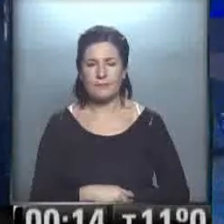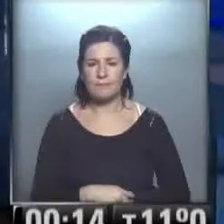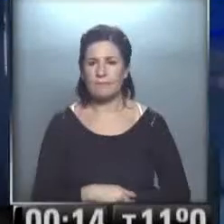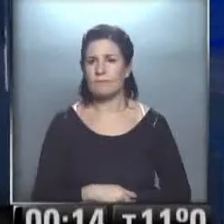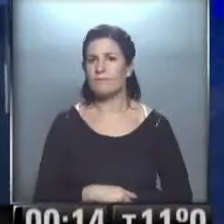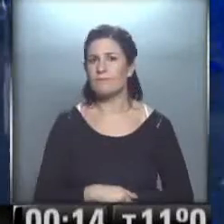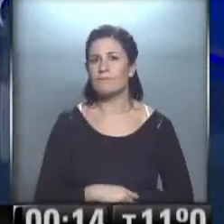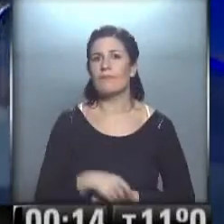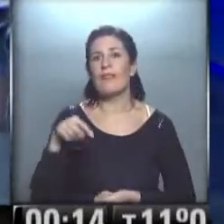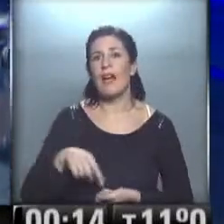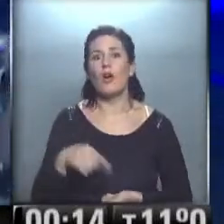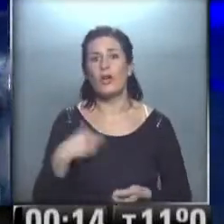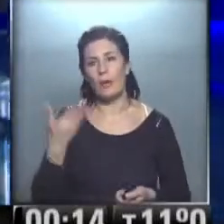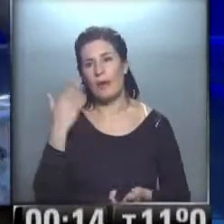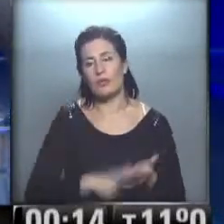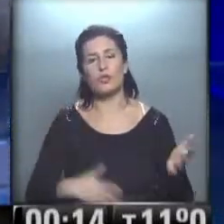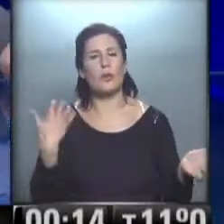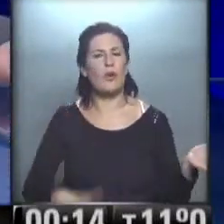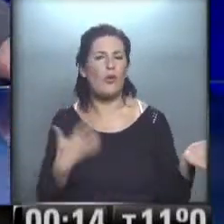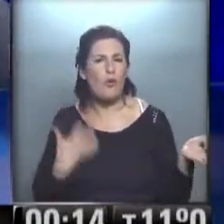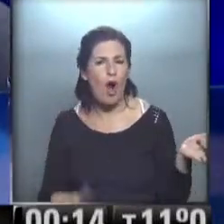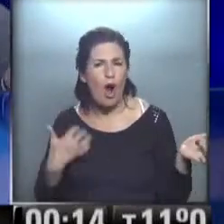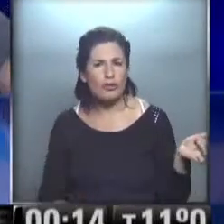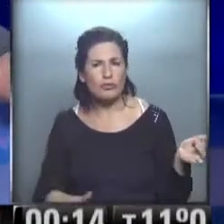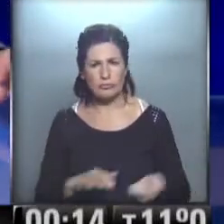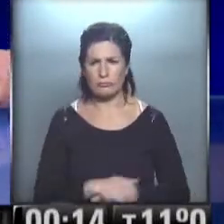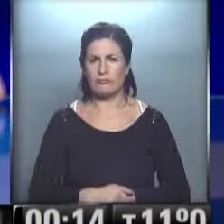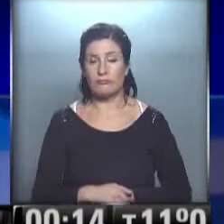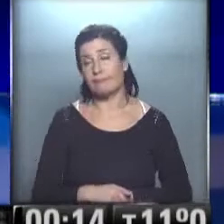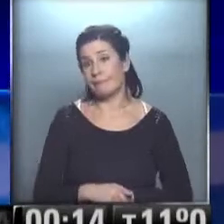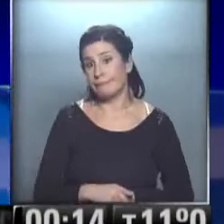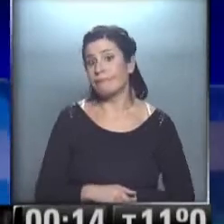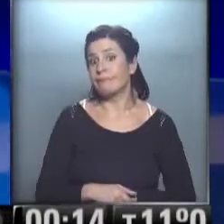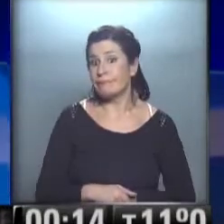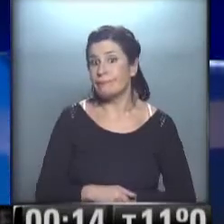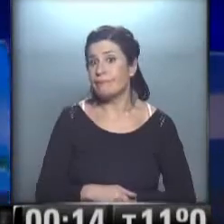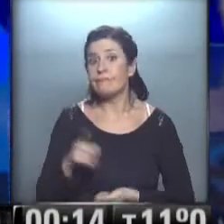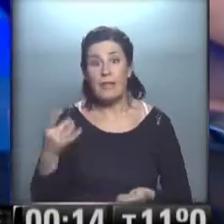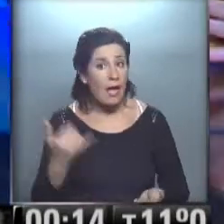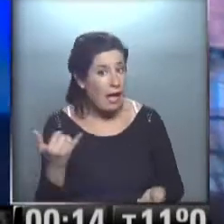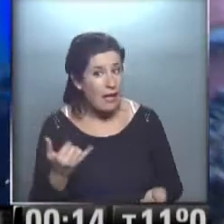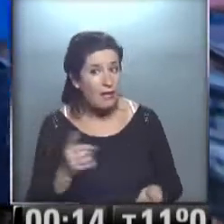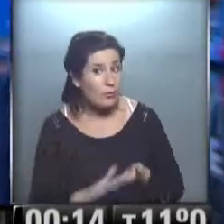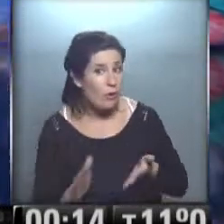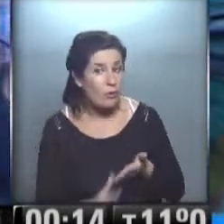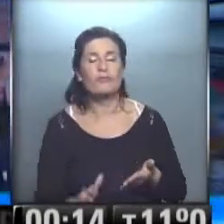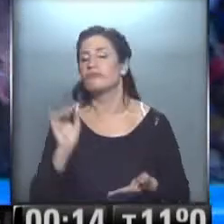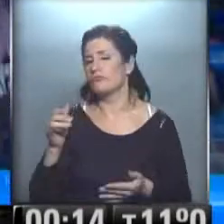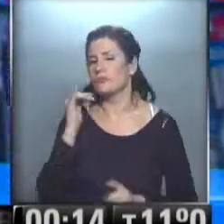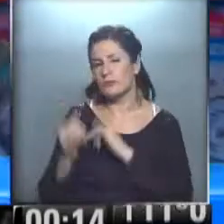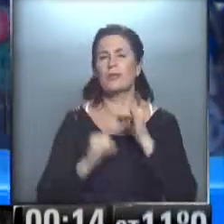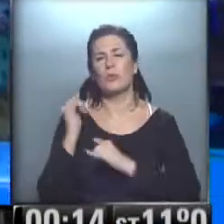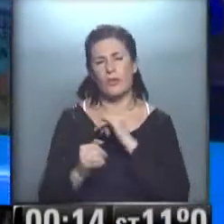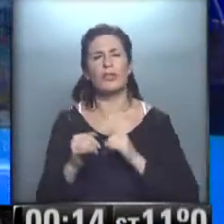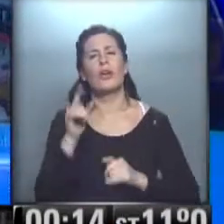es el momento del rock en este programa así me lo indica máxima el momento y un error para nosotros exacto y quería comentarles porque hay